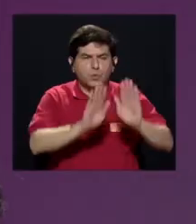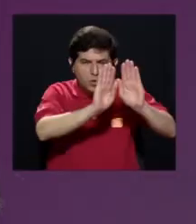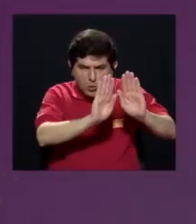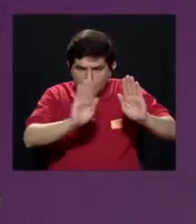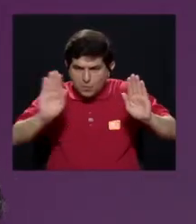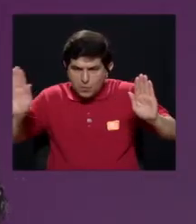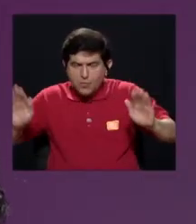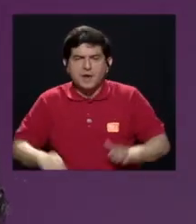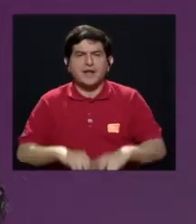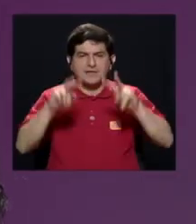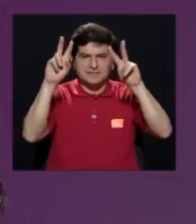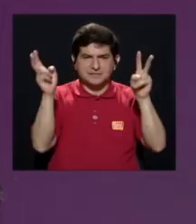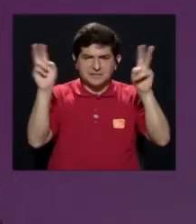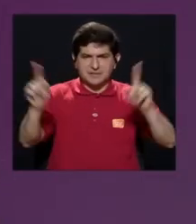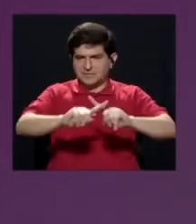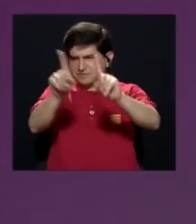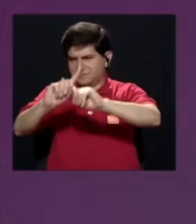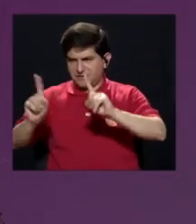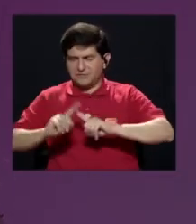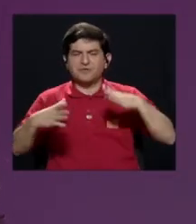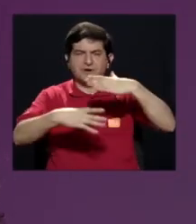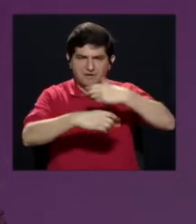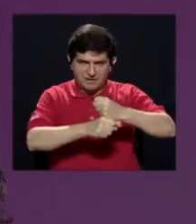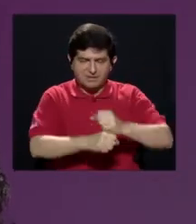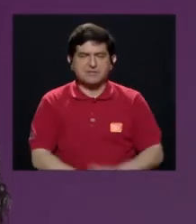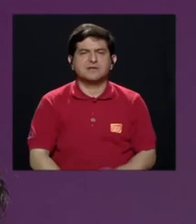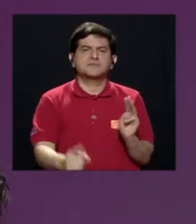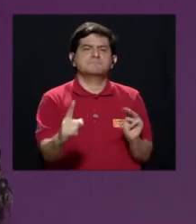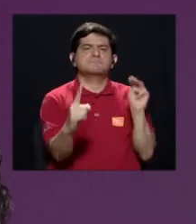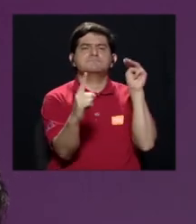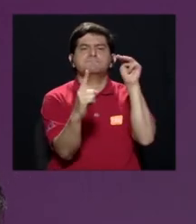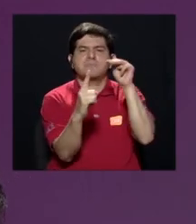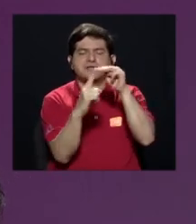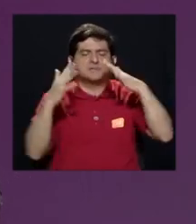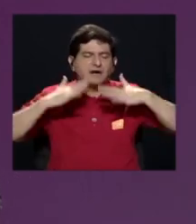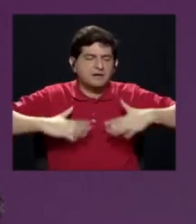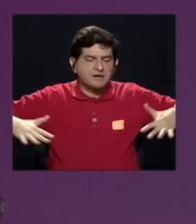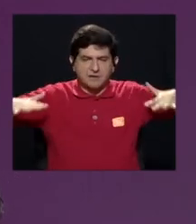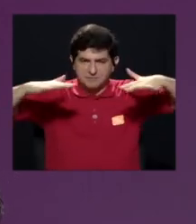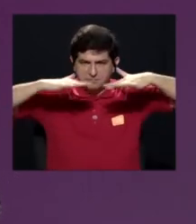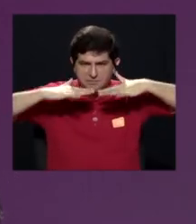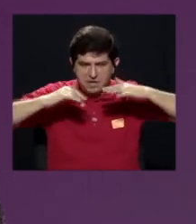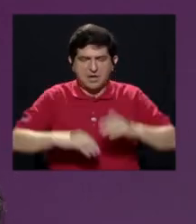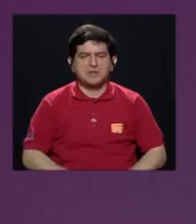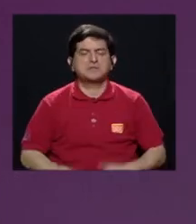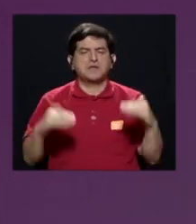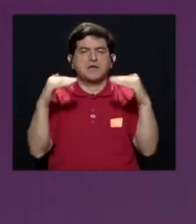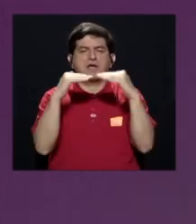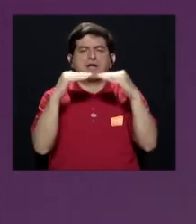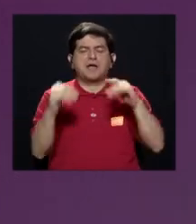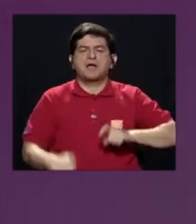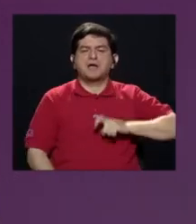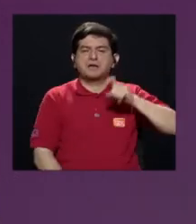murales temáticos con el mensaje del medio ambiente, equidad de